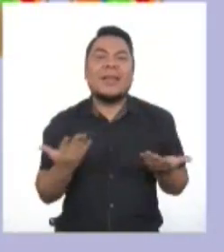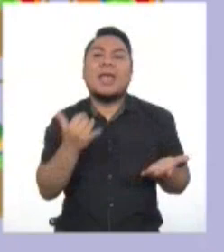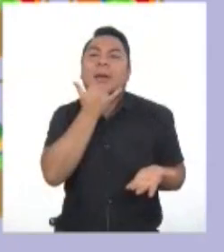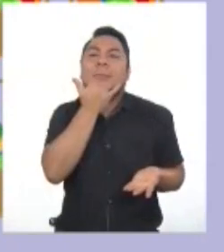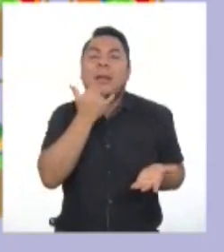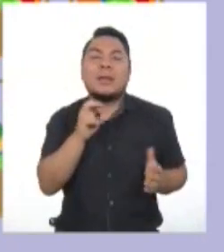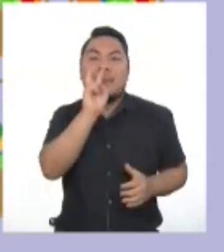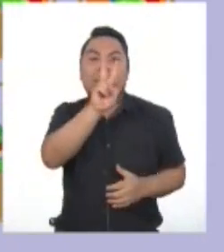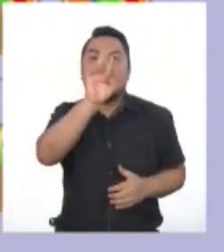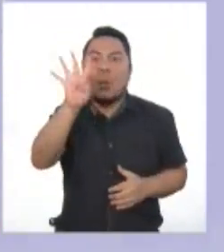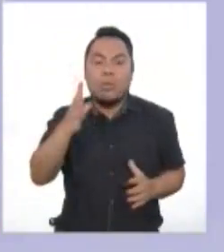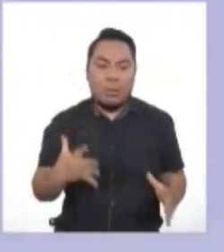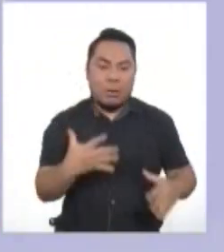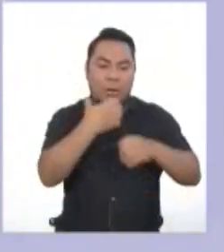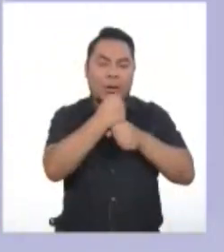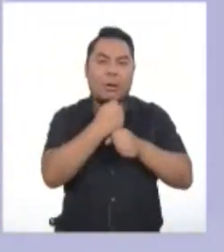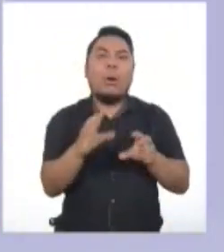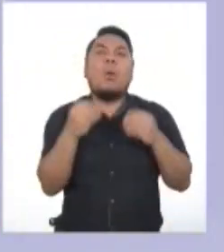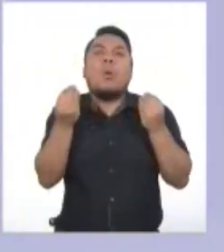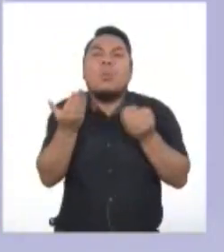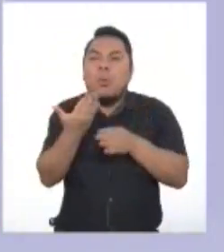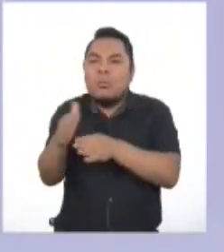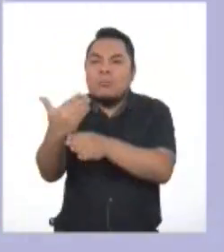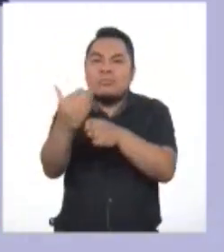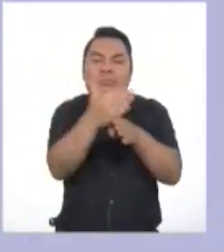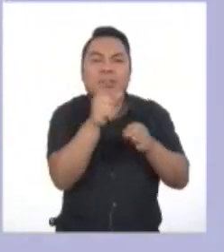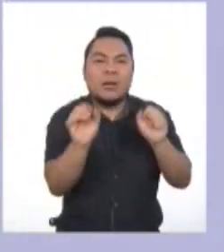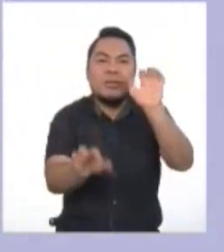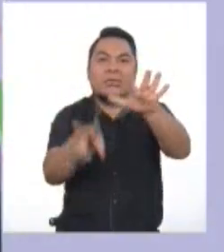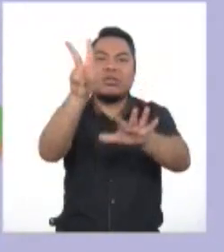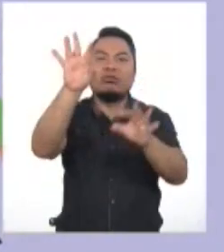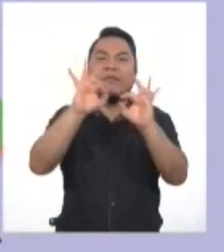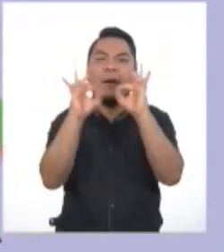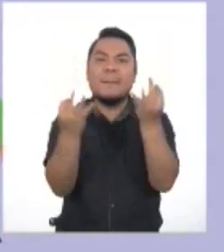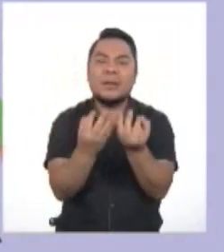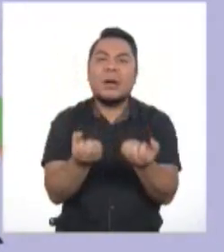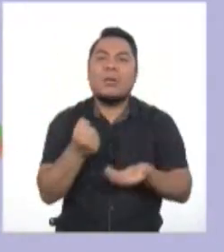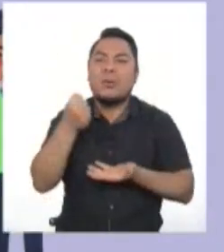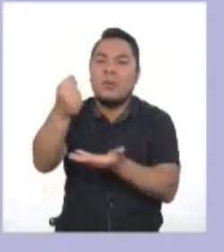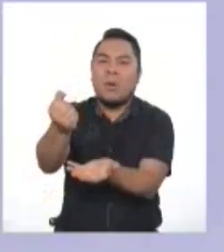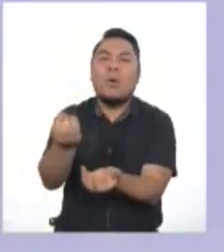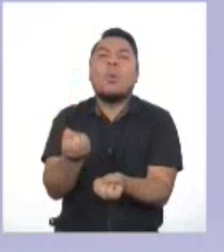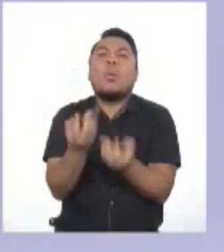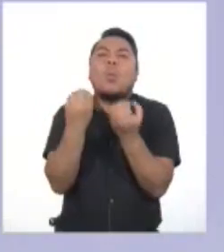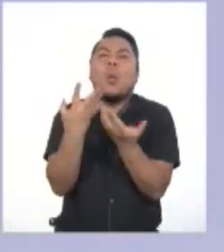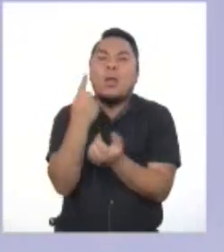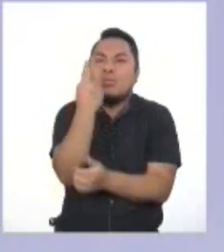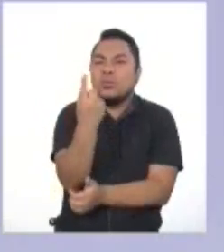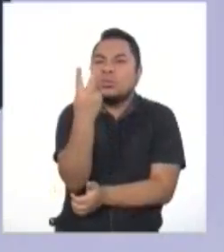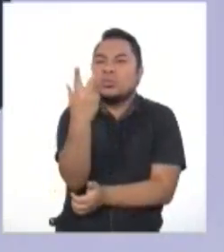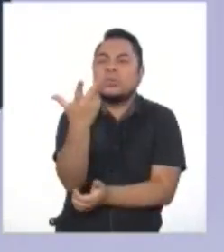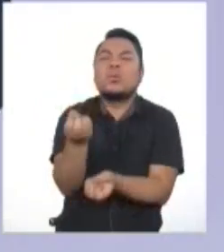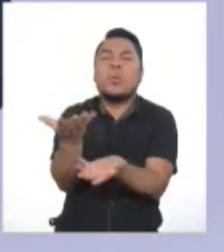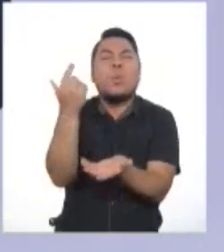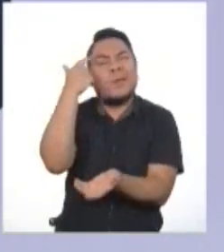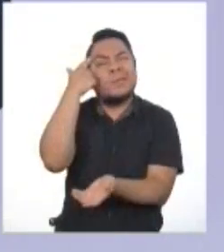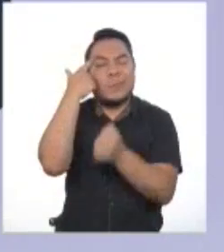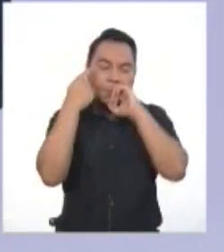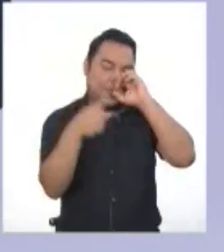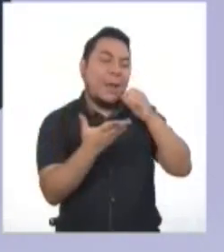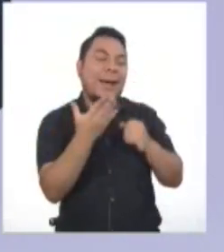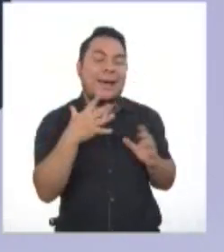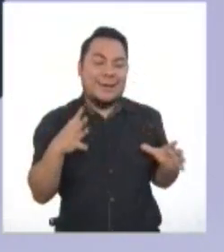24 canastas? ¿Cómo fue que las repartimos entre las 12 familias? Bueno, en este caso lo que hicimos fue repartir